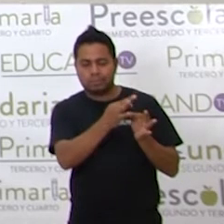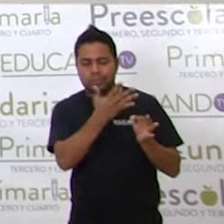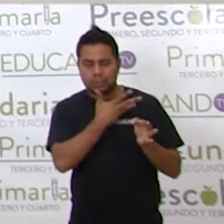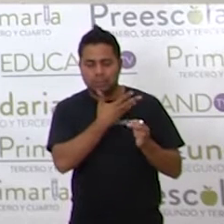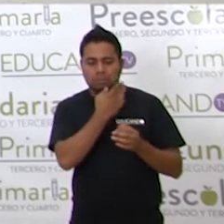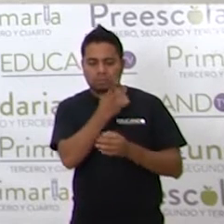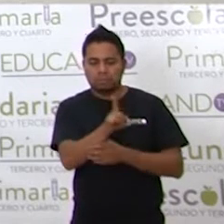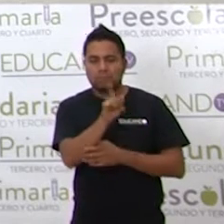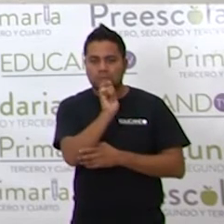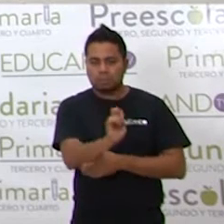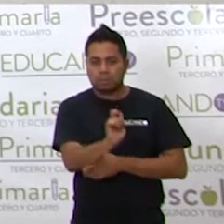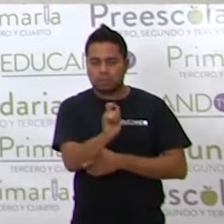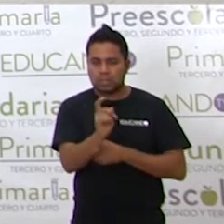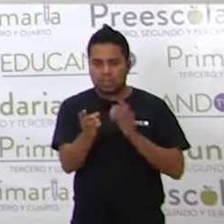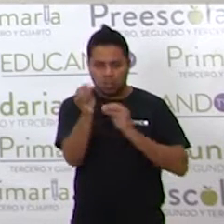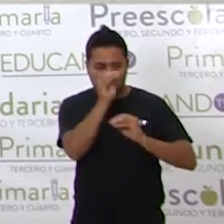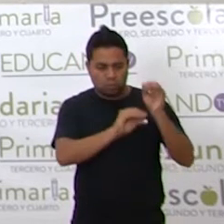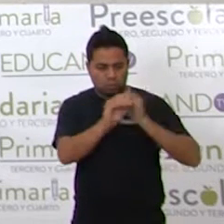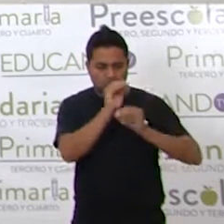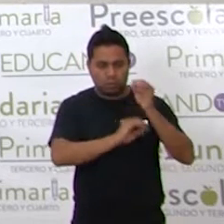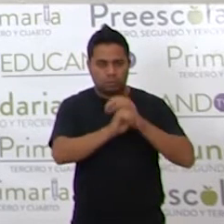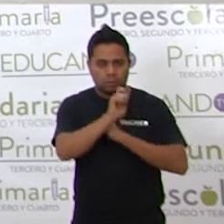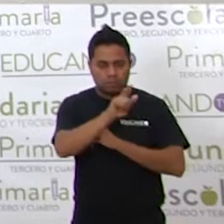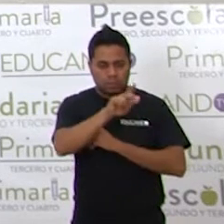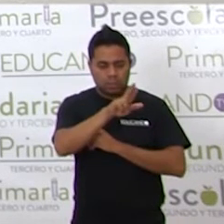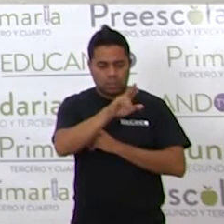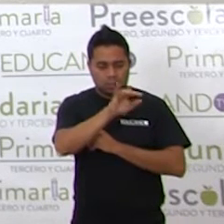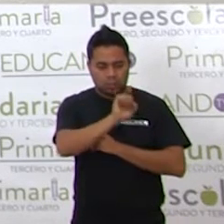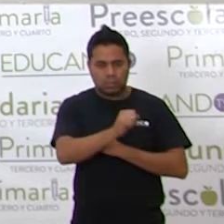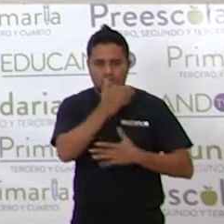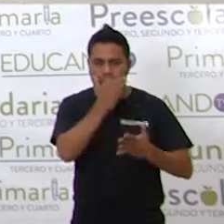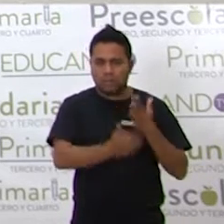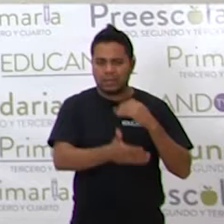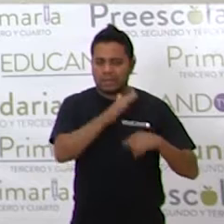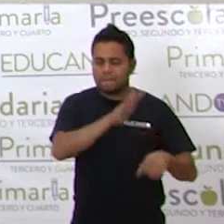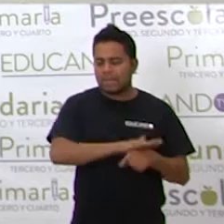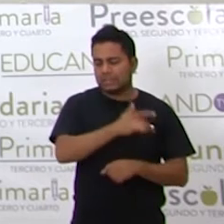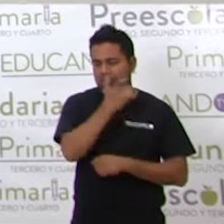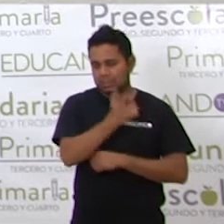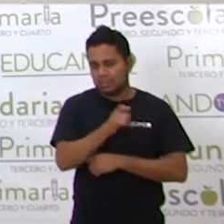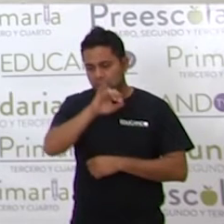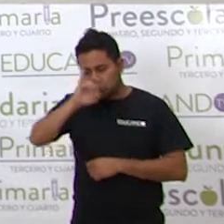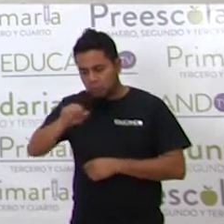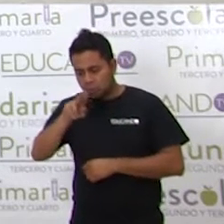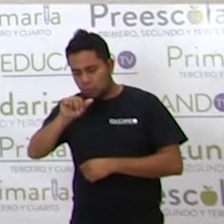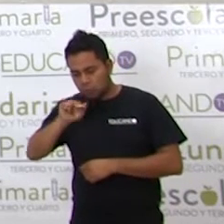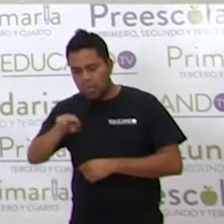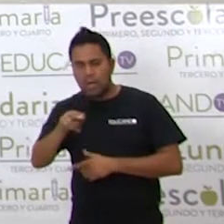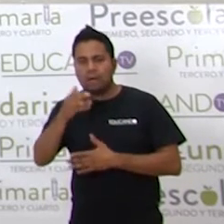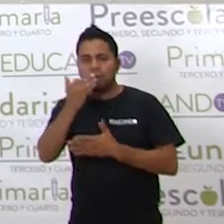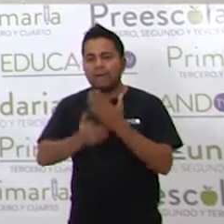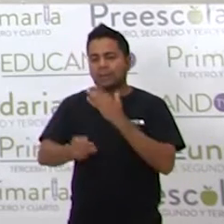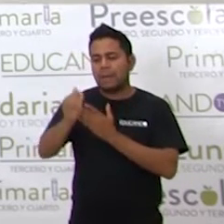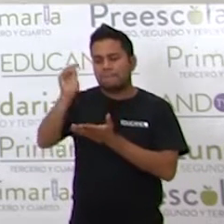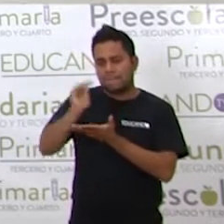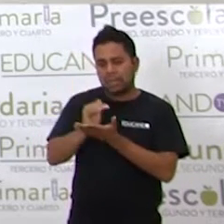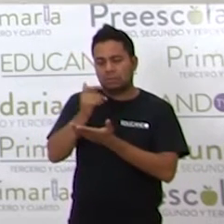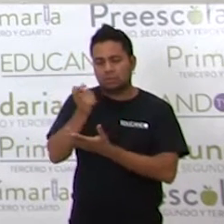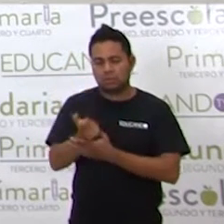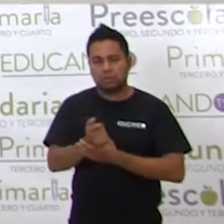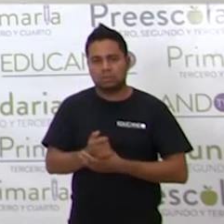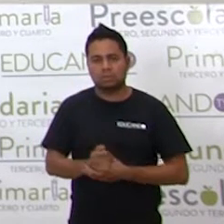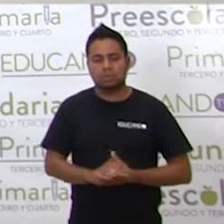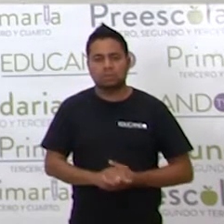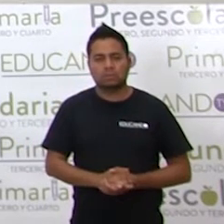que ya completamos y vemos que a Luis le falta más todavía que a Juan. Bien, hasta